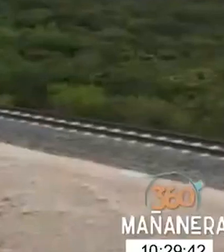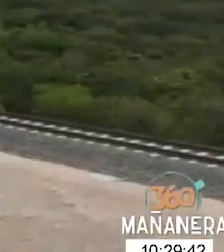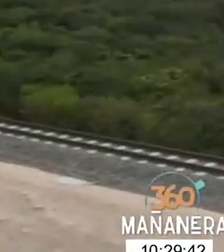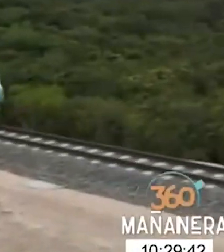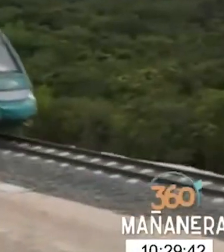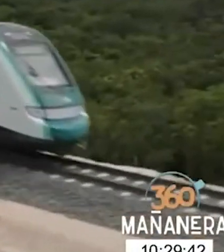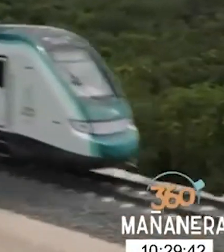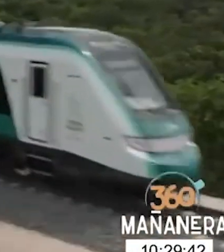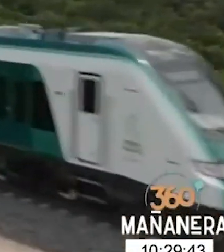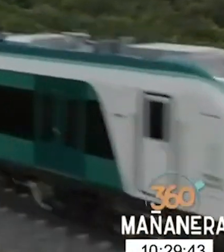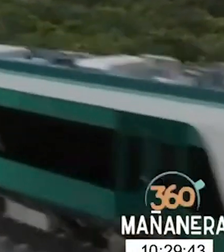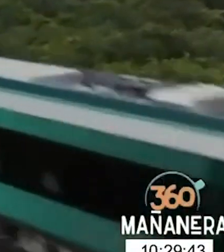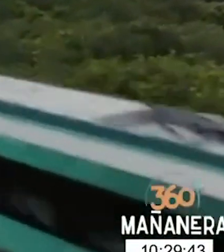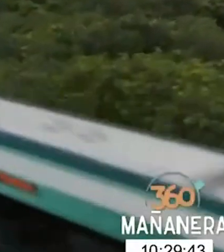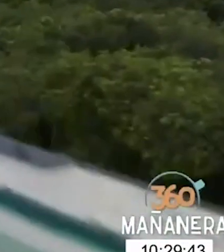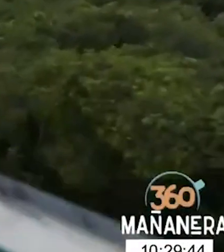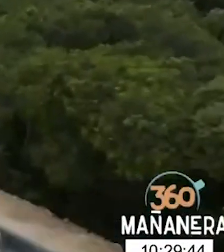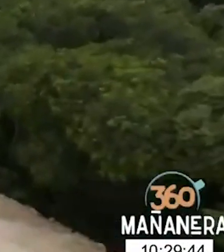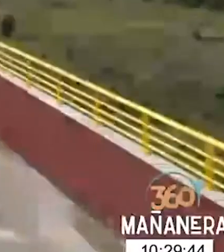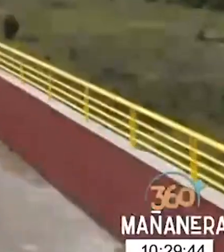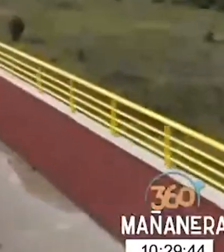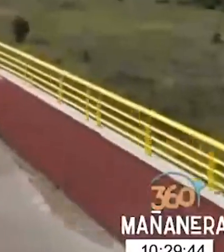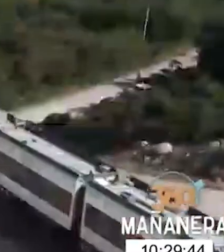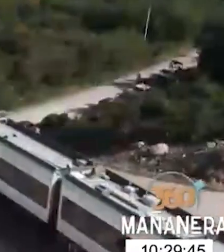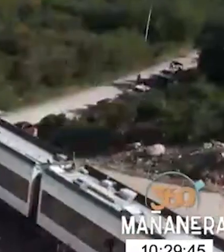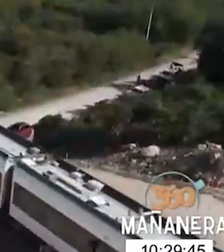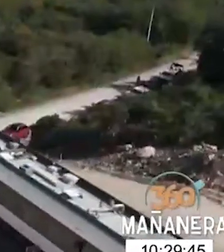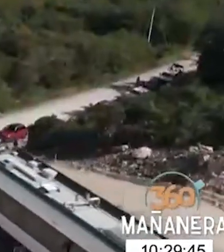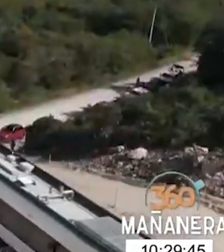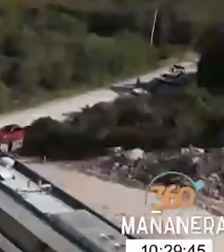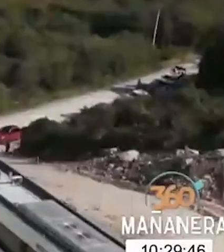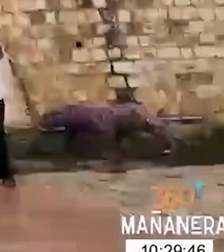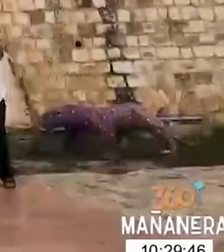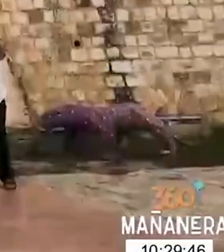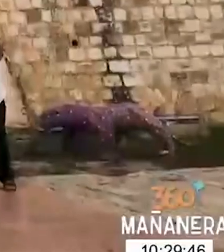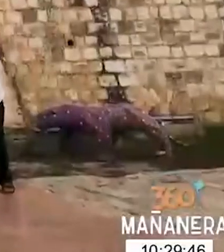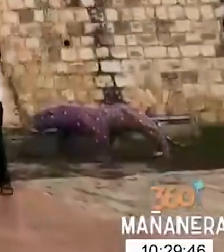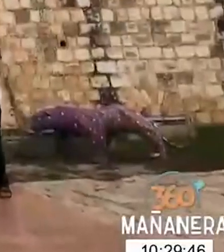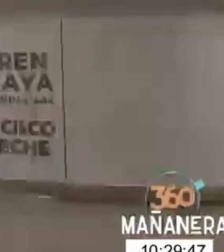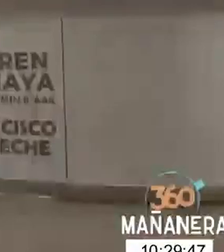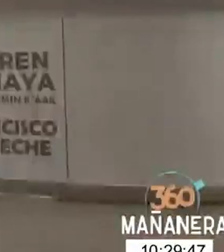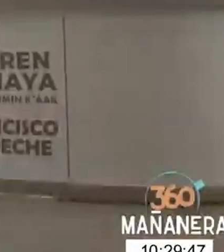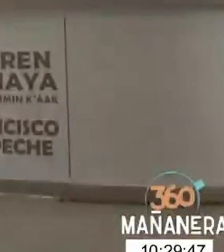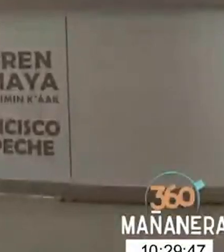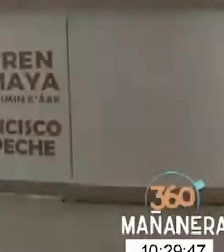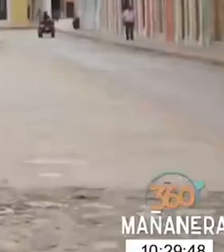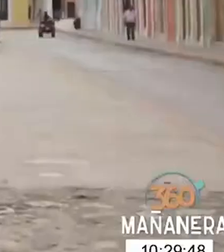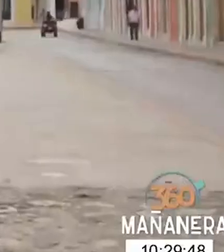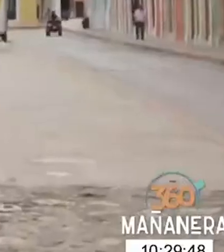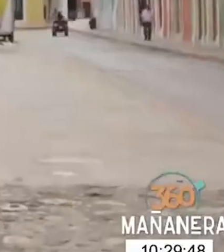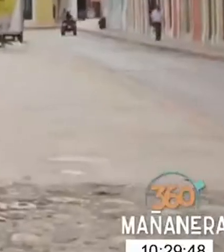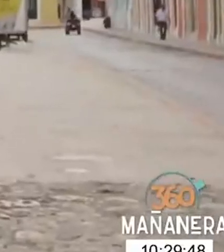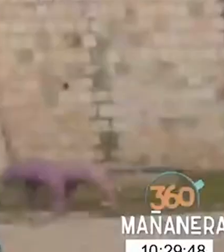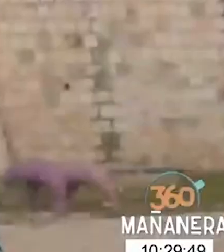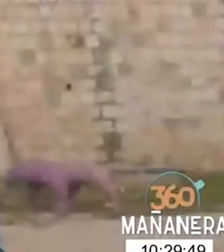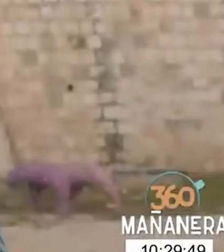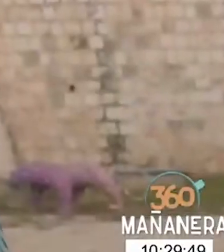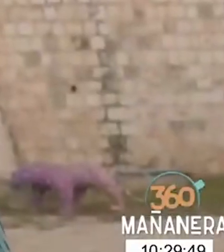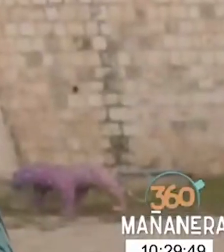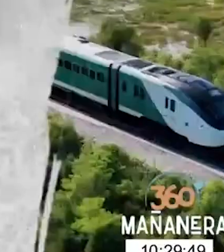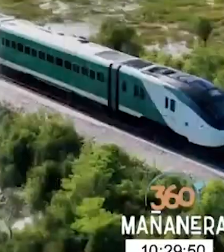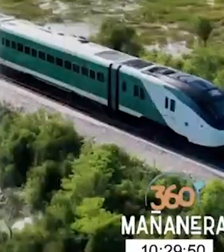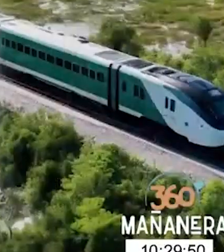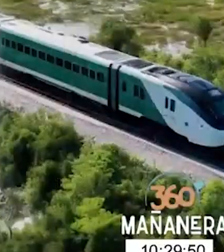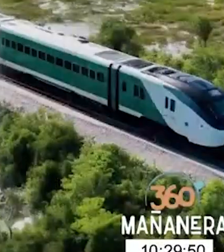Maya que cubre seis municipios y recorre 234 km con cuatro servicios comerciales diarios a la fecha se han